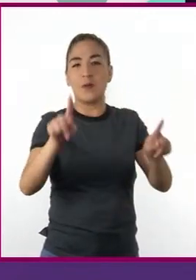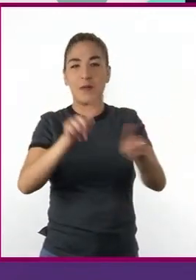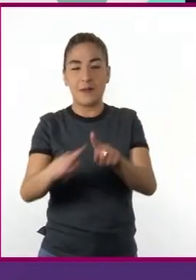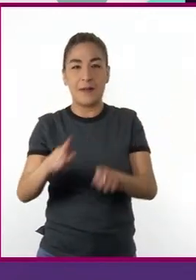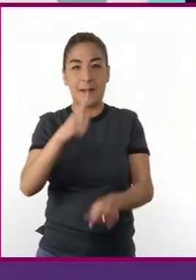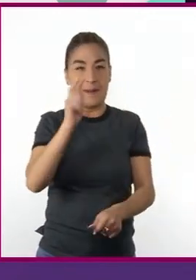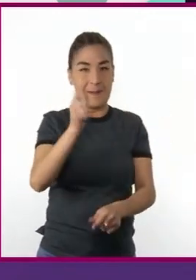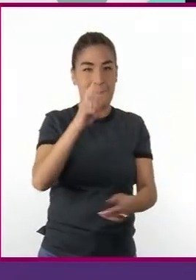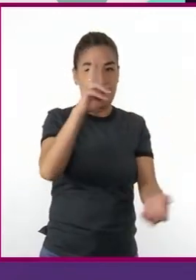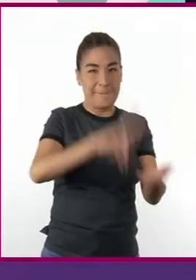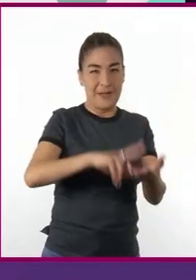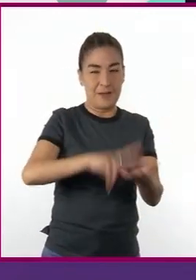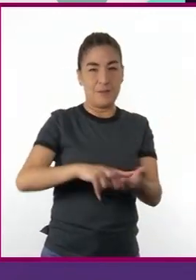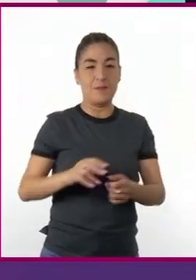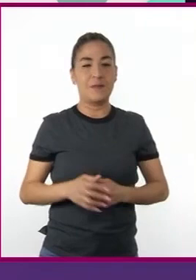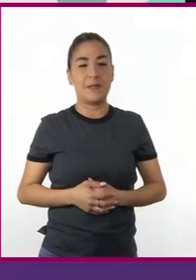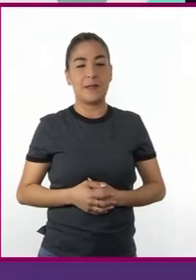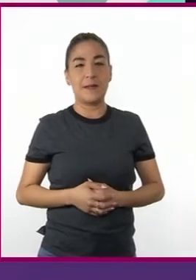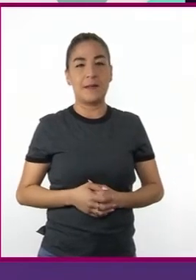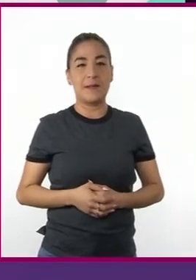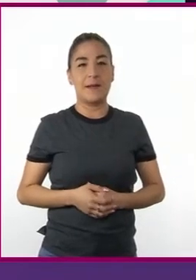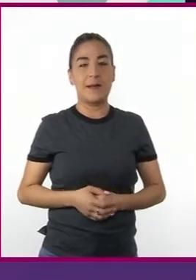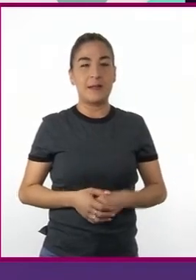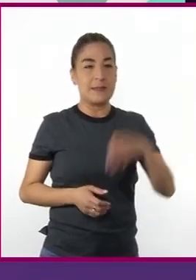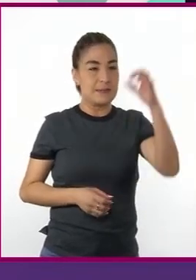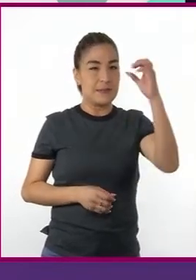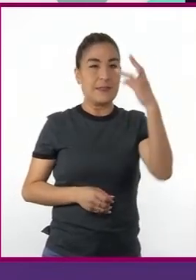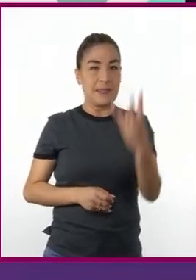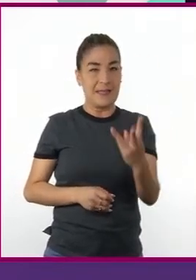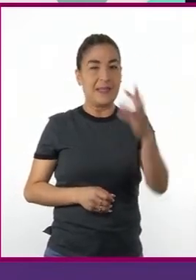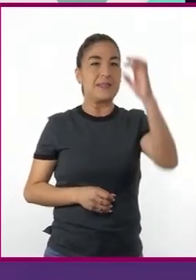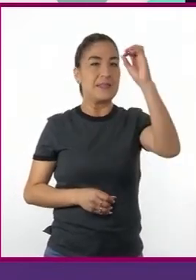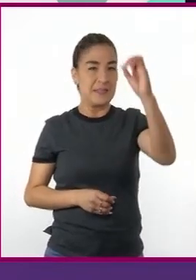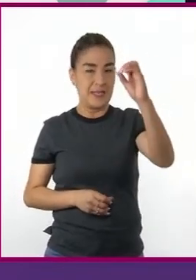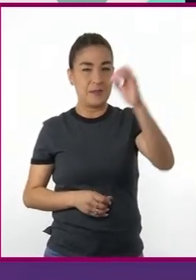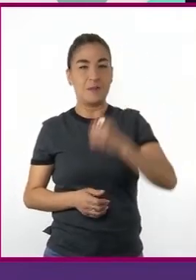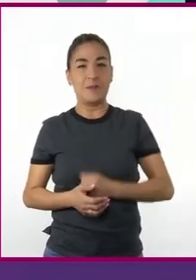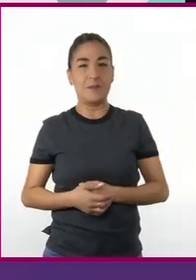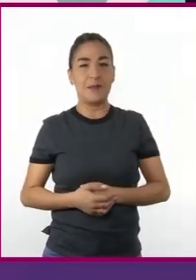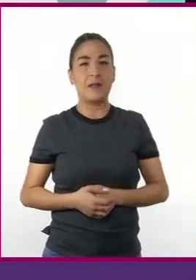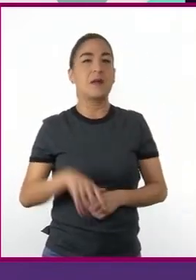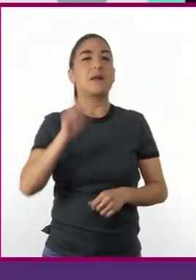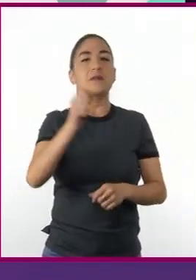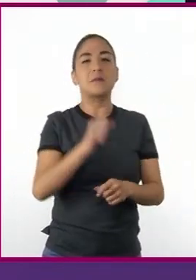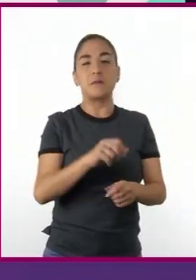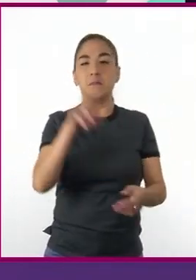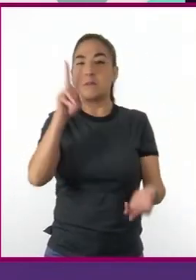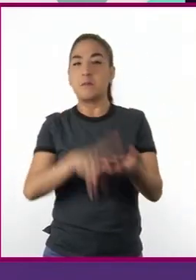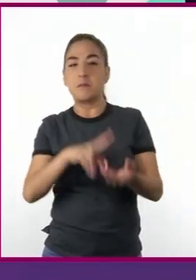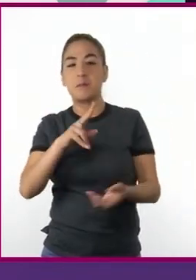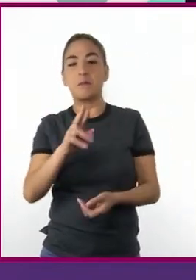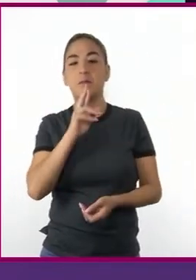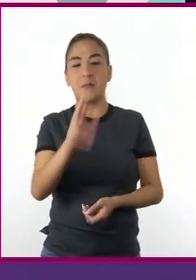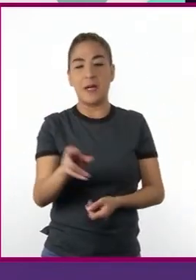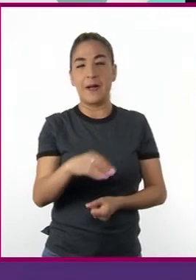primeros valores, el 3 y el 0, y se obtiene como valor el